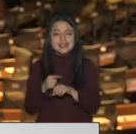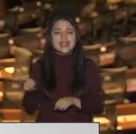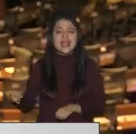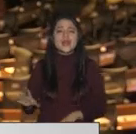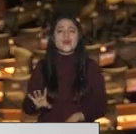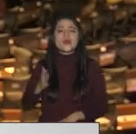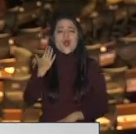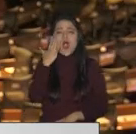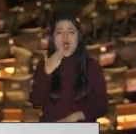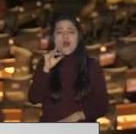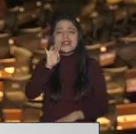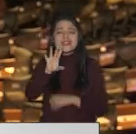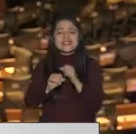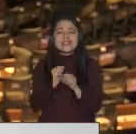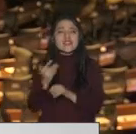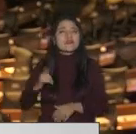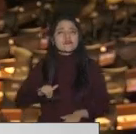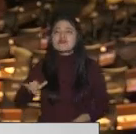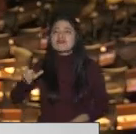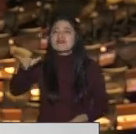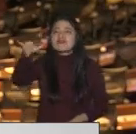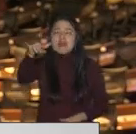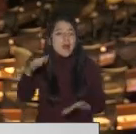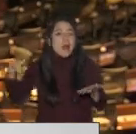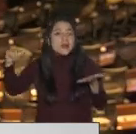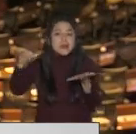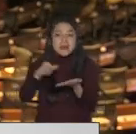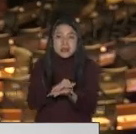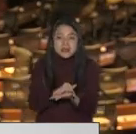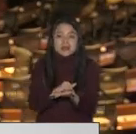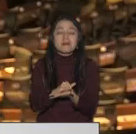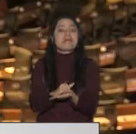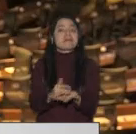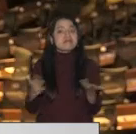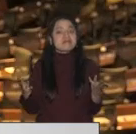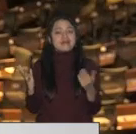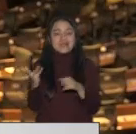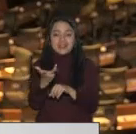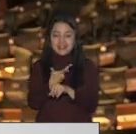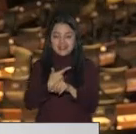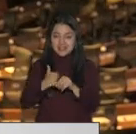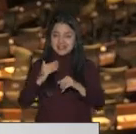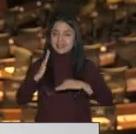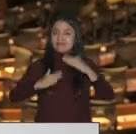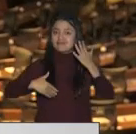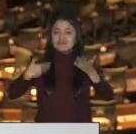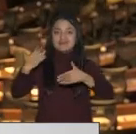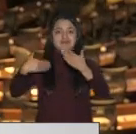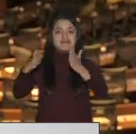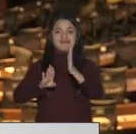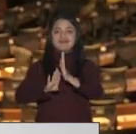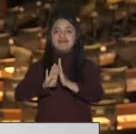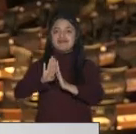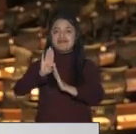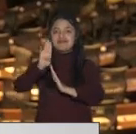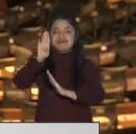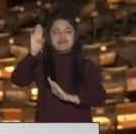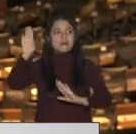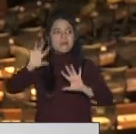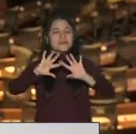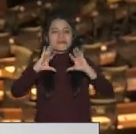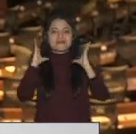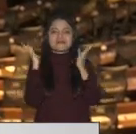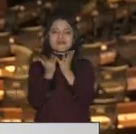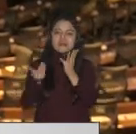a Nueva York a buscar nuevos rumbos, lo que lo llevó a dejar el legado que hoy está en todo el mundo, sus obras que